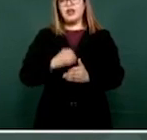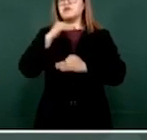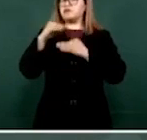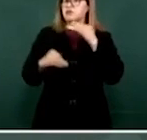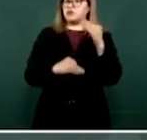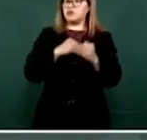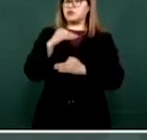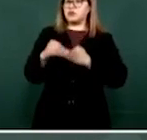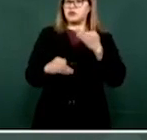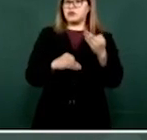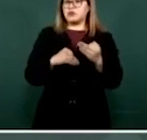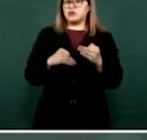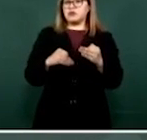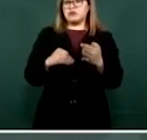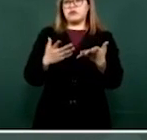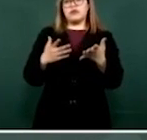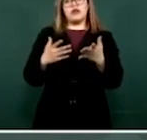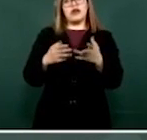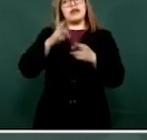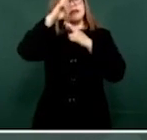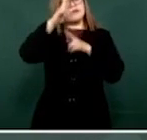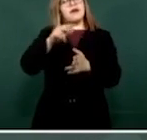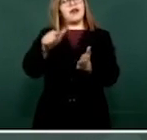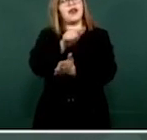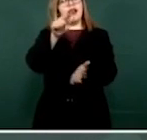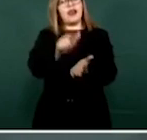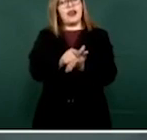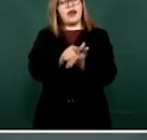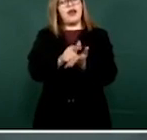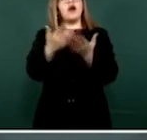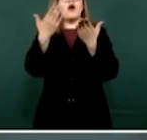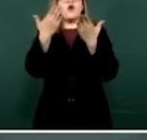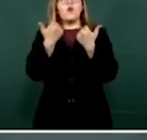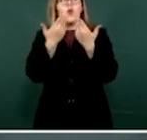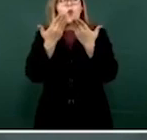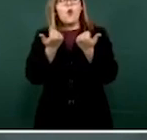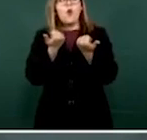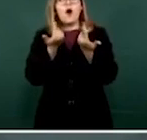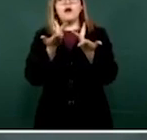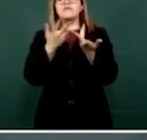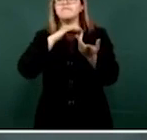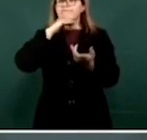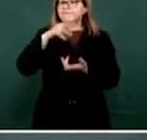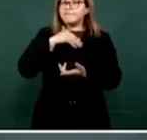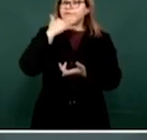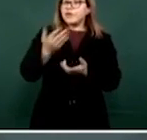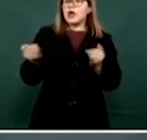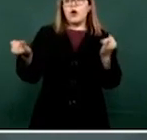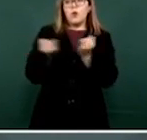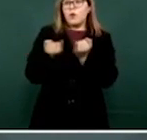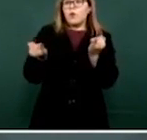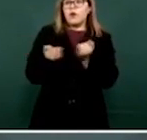ajusten a la ley, que no haya corrupción, inclusive